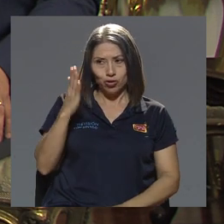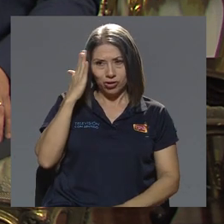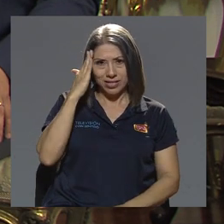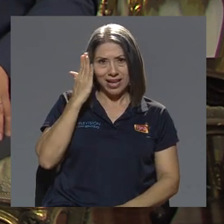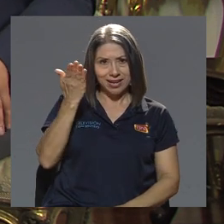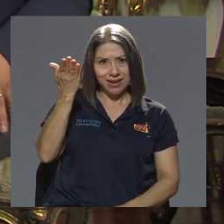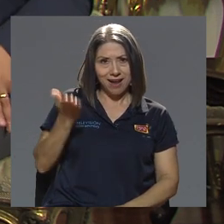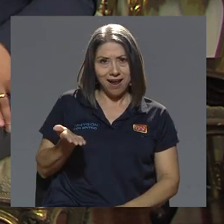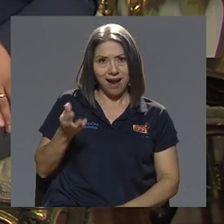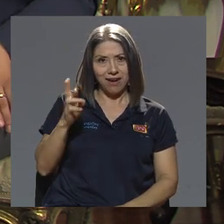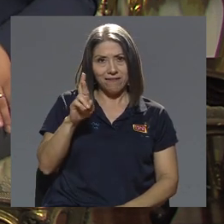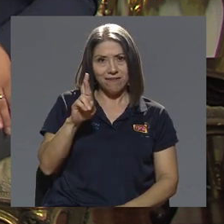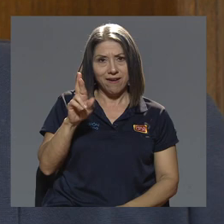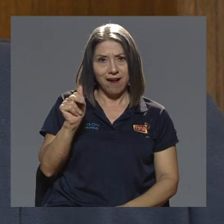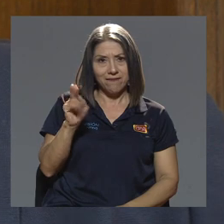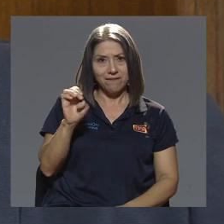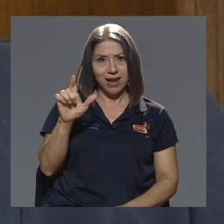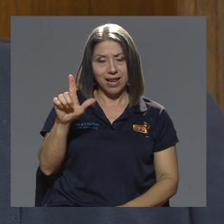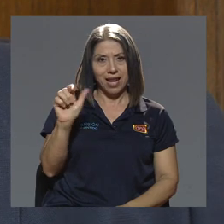saber quién es.